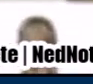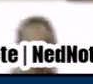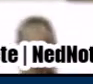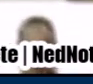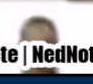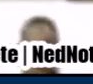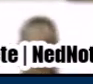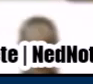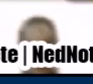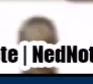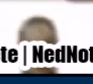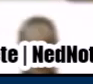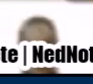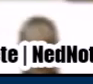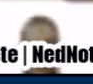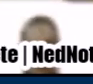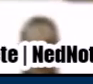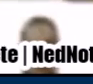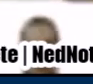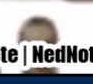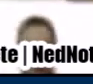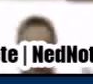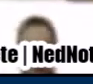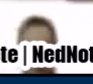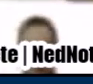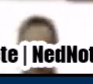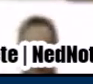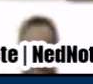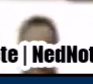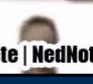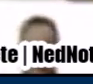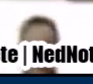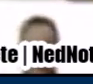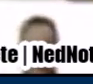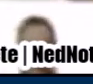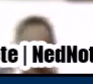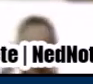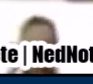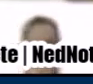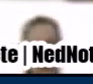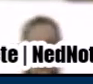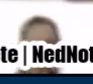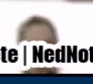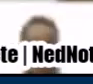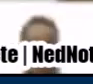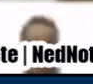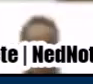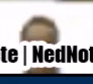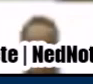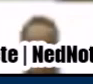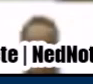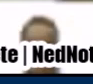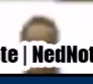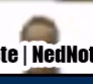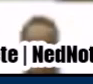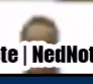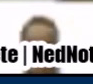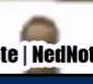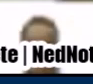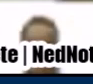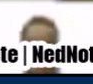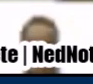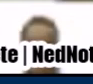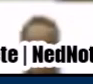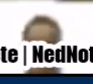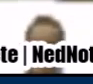suma cientos, cuando no se corrigió ni siquiera la salvajada jurídica que cometieron en el 2017. Y